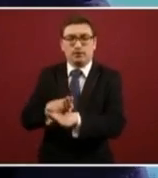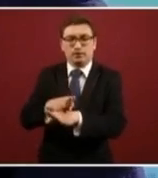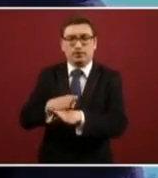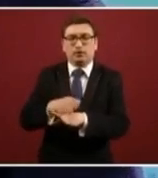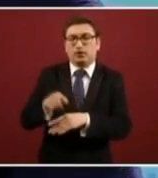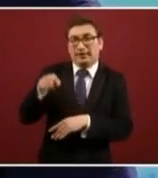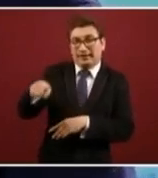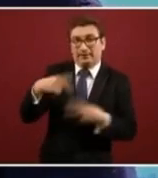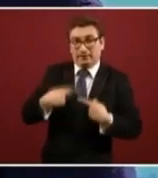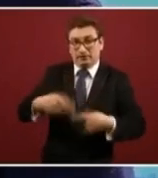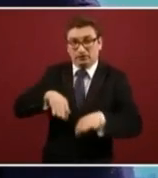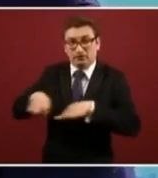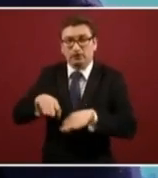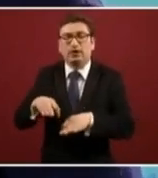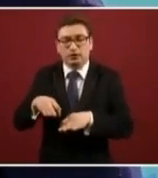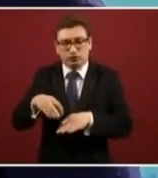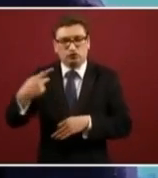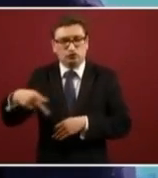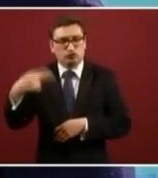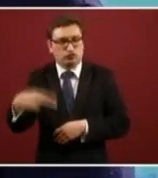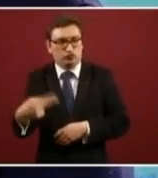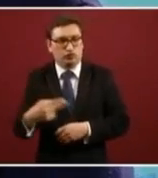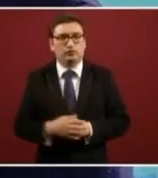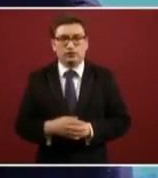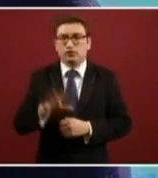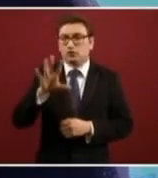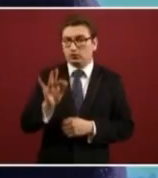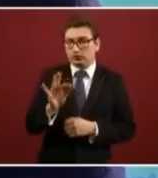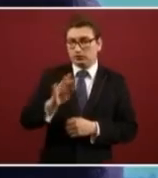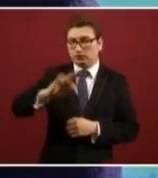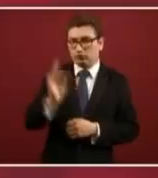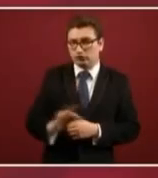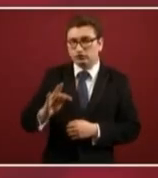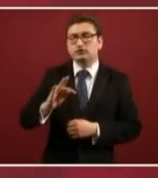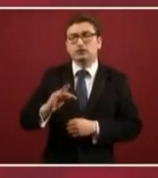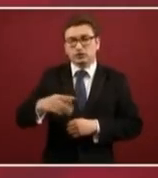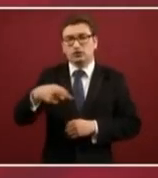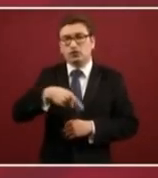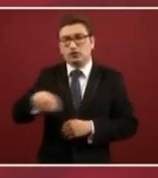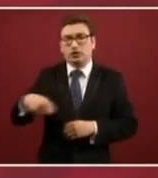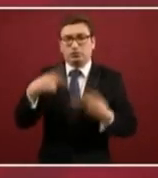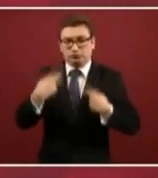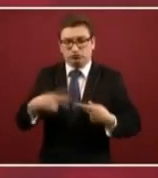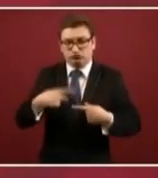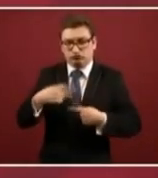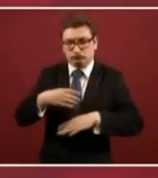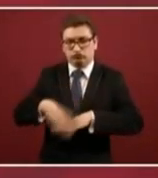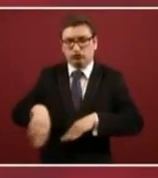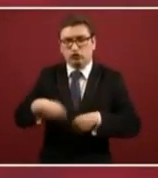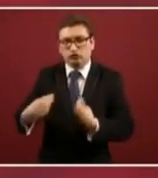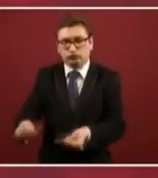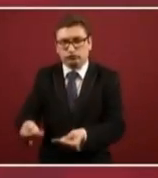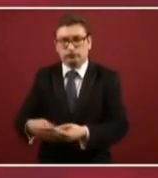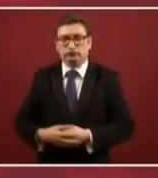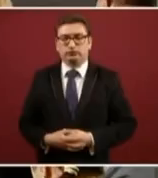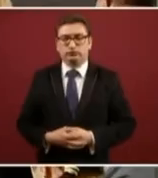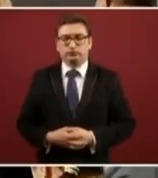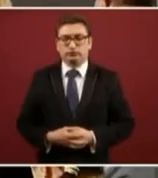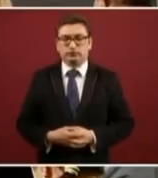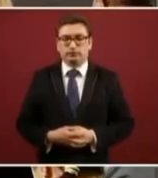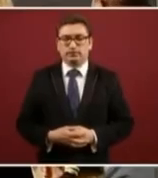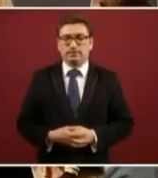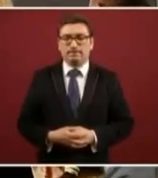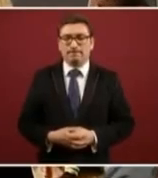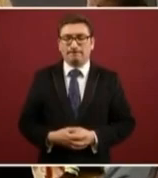productores y 40% vía órdenes de pago personales e intransferibles. La siguiente, por favor. Por